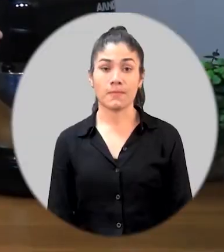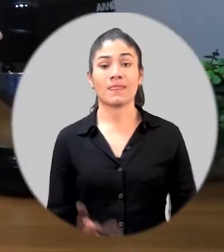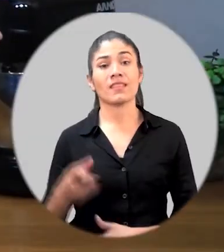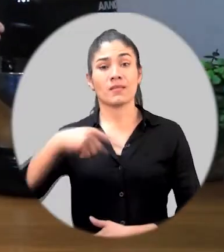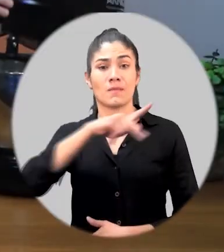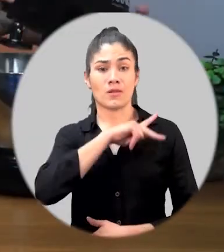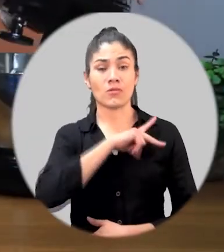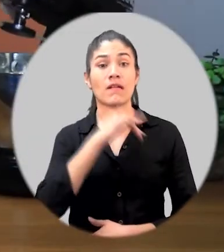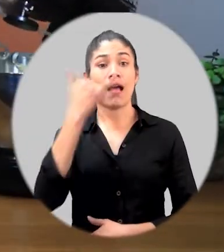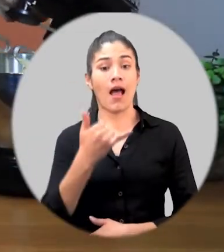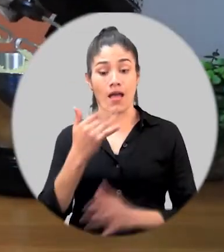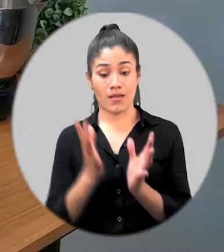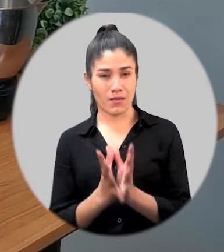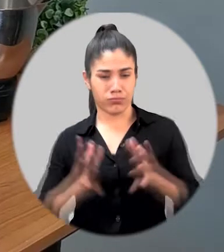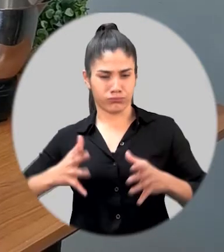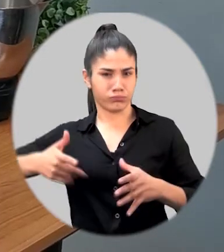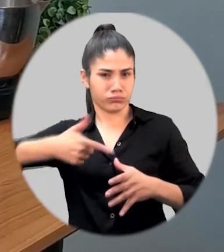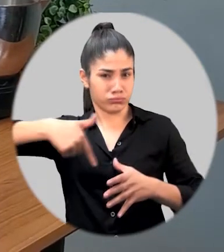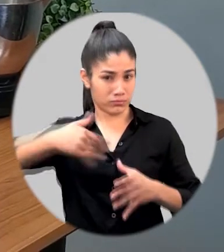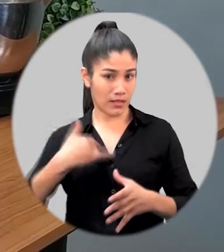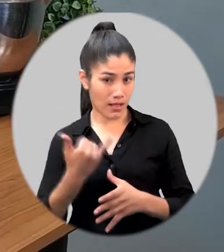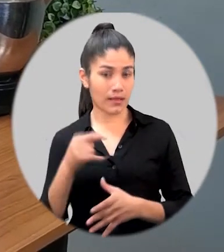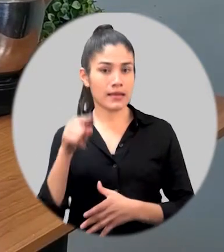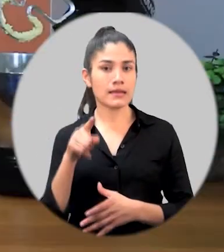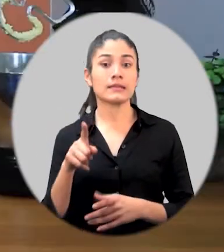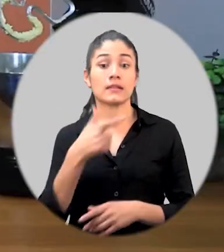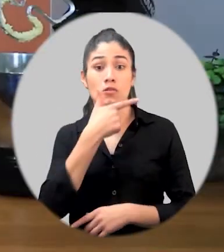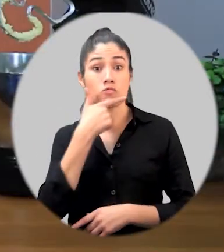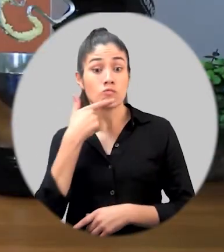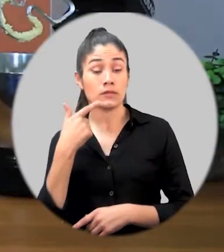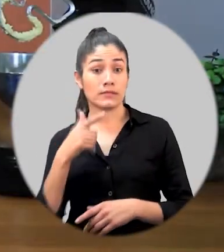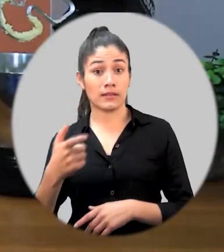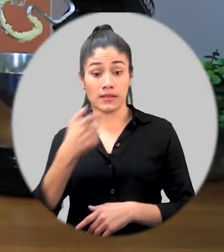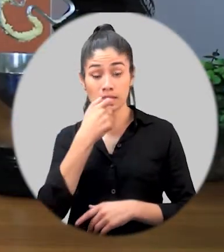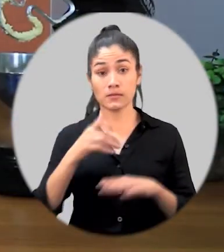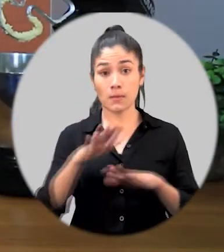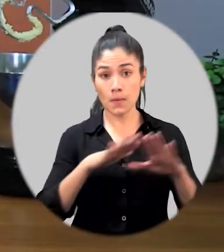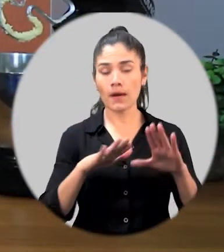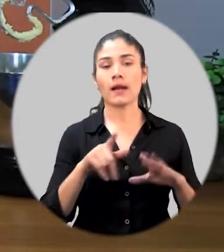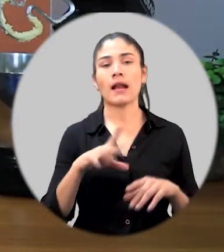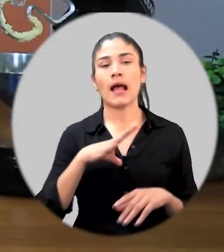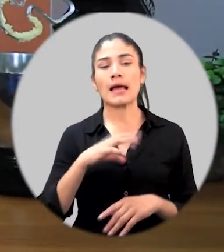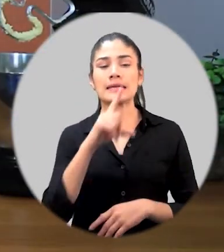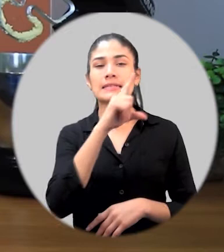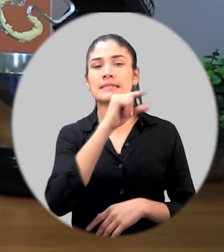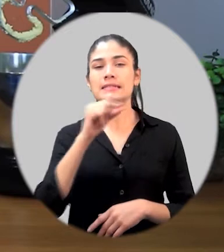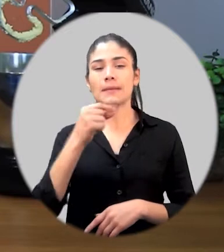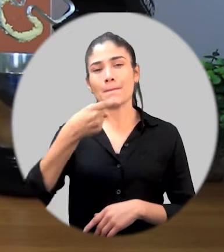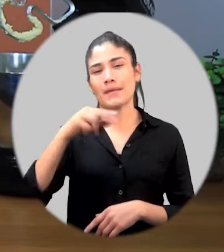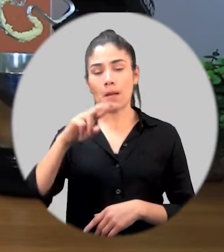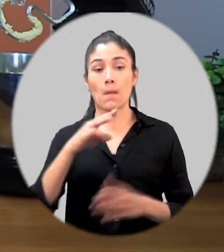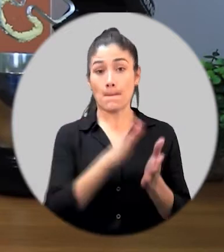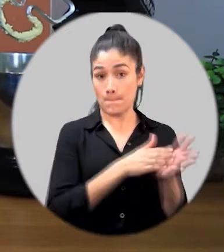Si ustedes tienen una batidora planetaria y están haciendo estas cookies con estas proporciones, nosotros estamos utilizando 100 gramos de